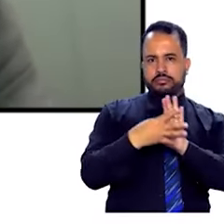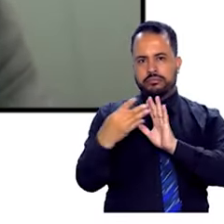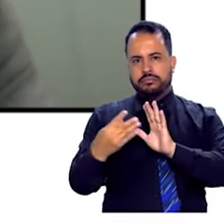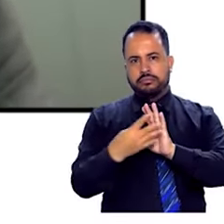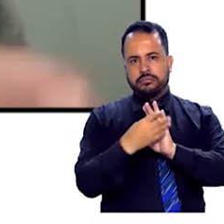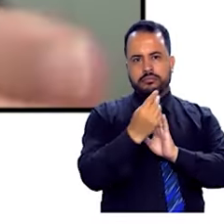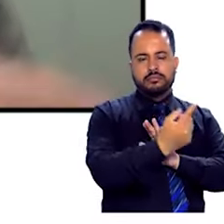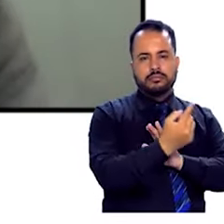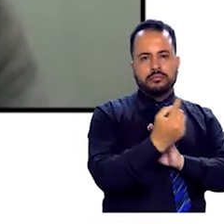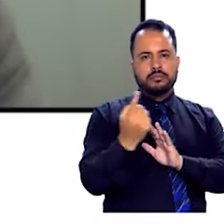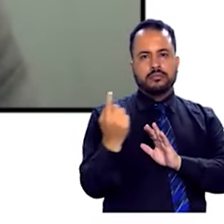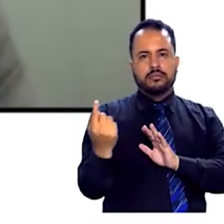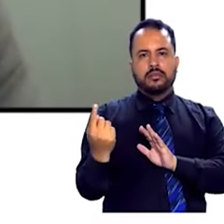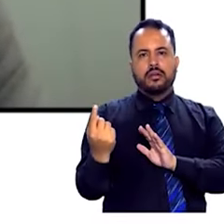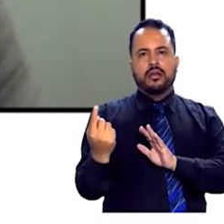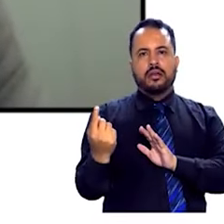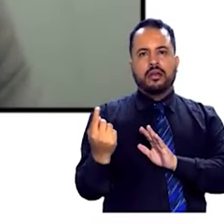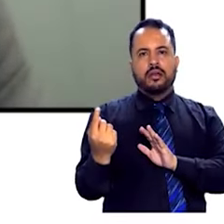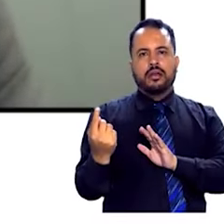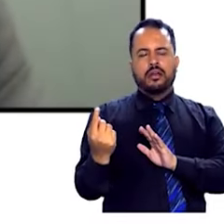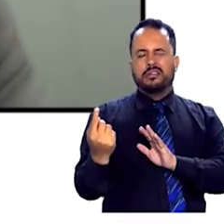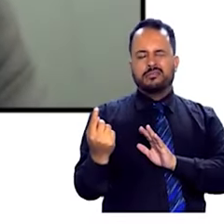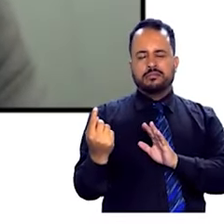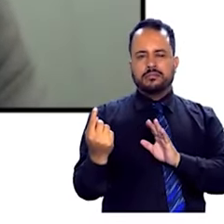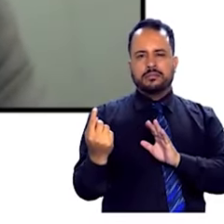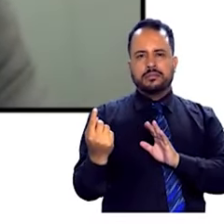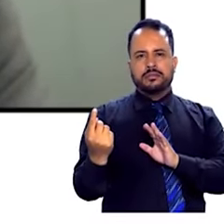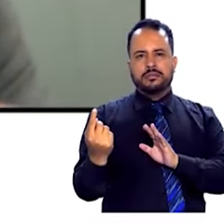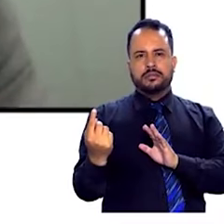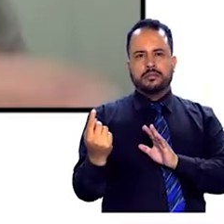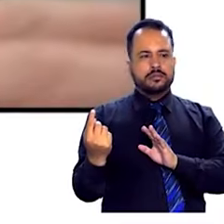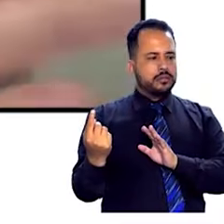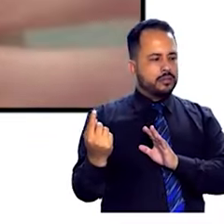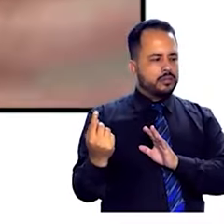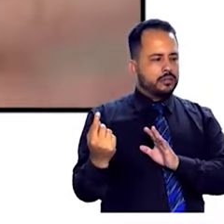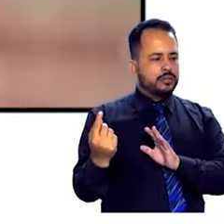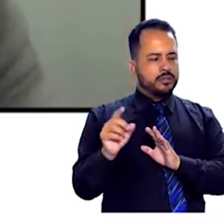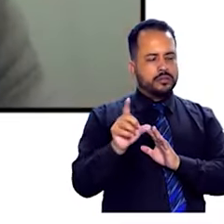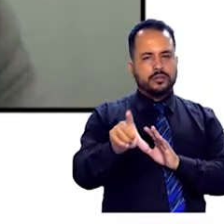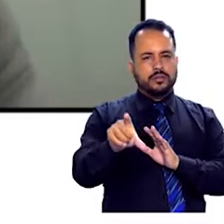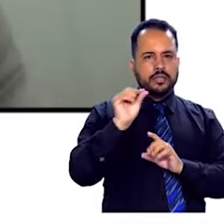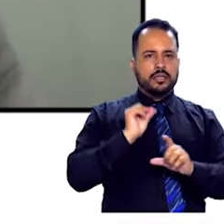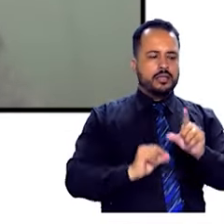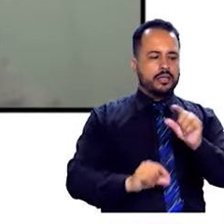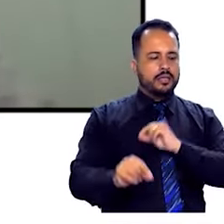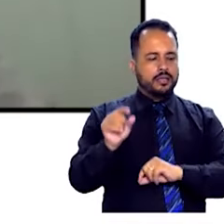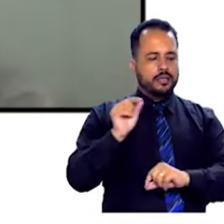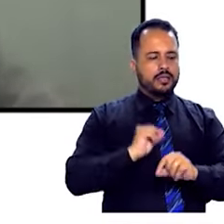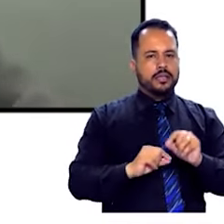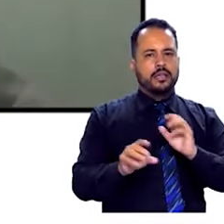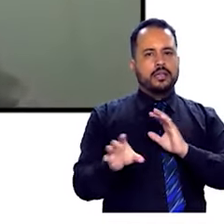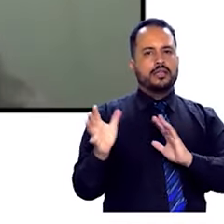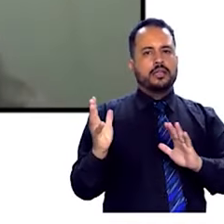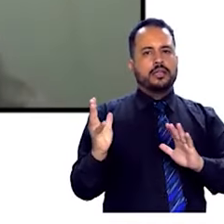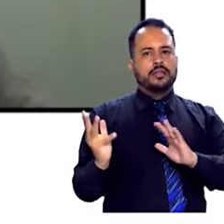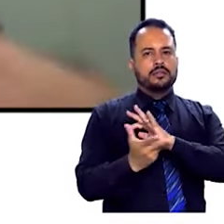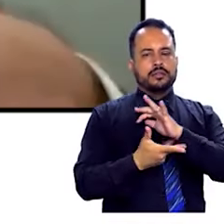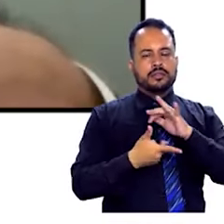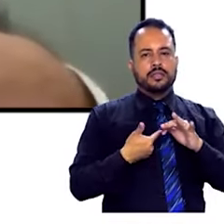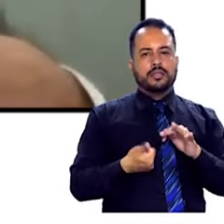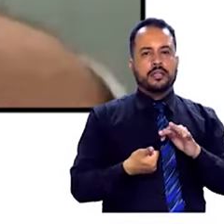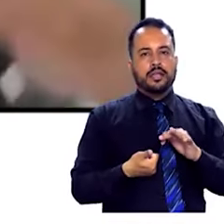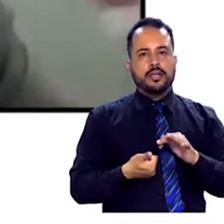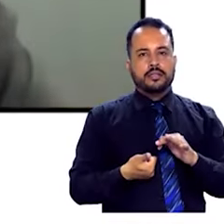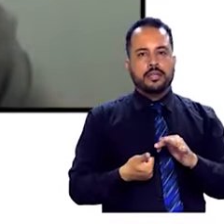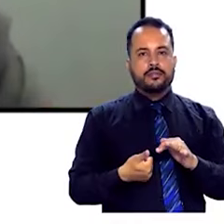través un paper que la moderación como para que si están interesados esto también sir Argentina